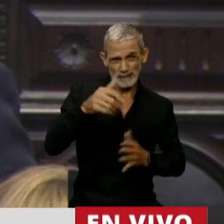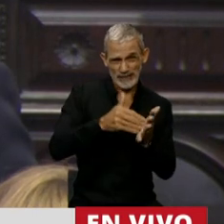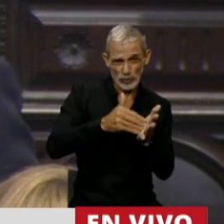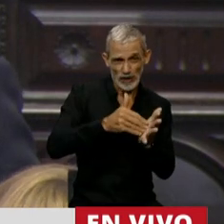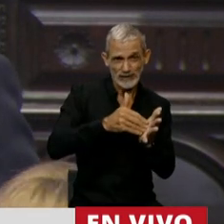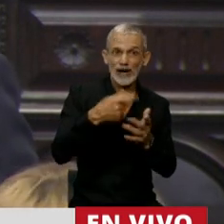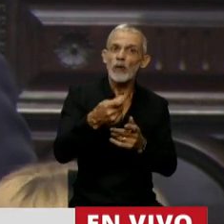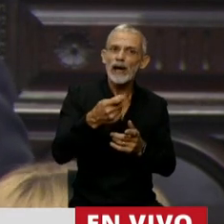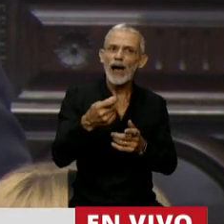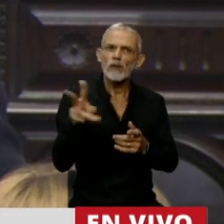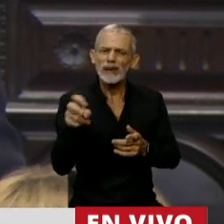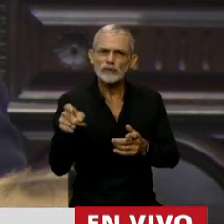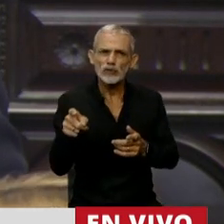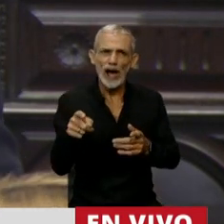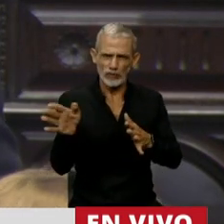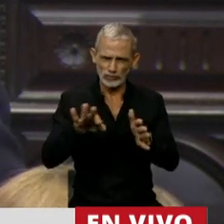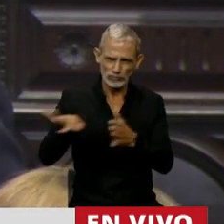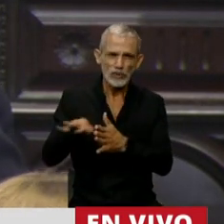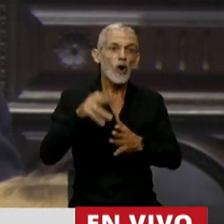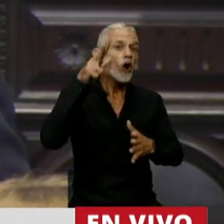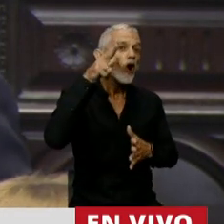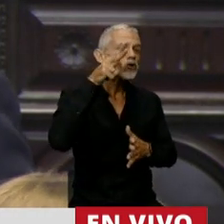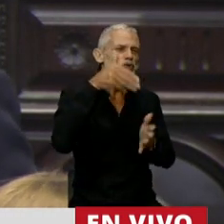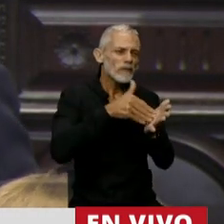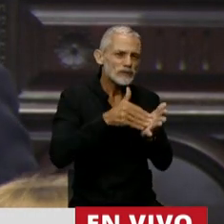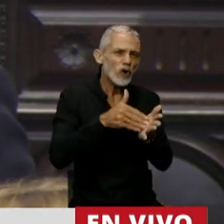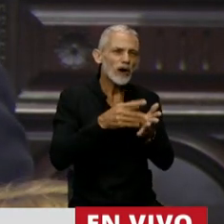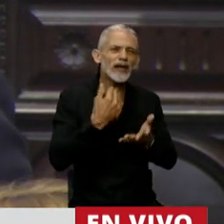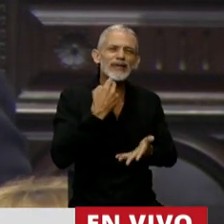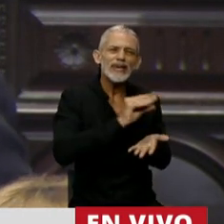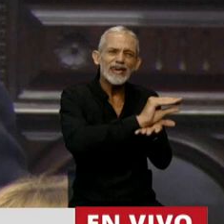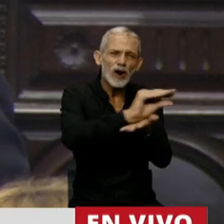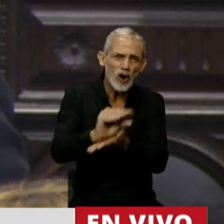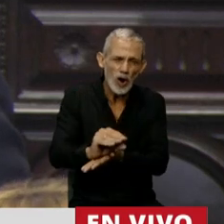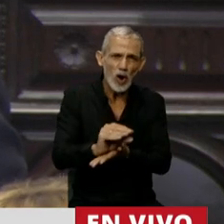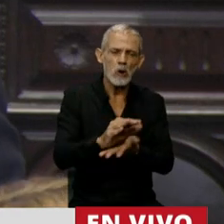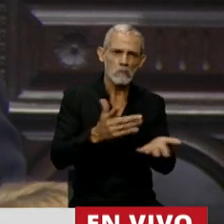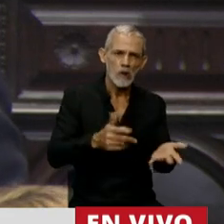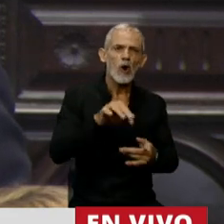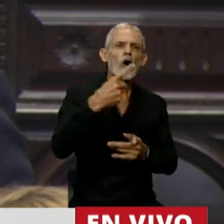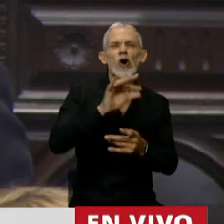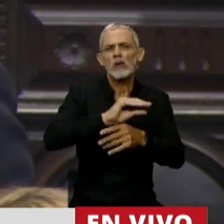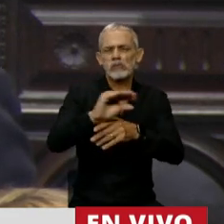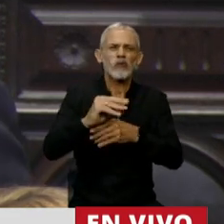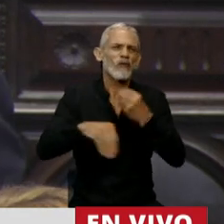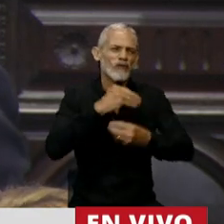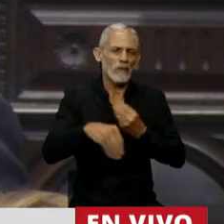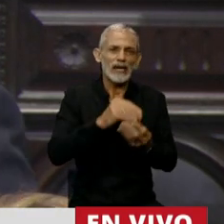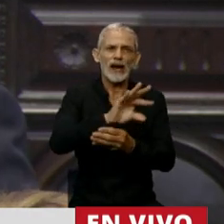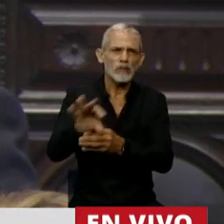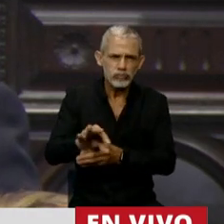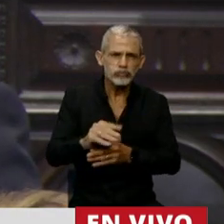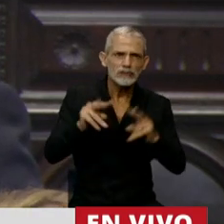pensionados, esos 8 millones de perceptores de la Asignación Universal por Hijo y de las asignaciones familiares,